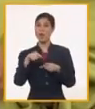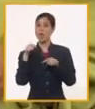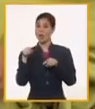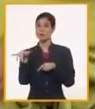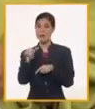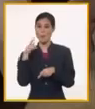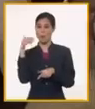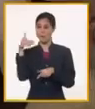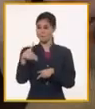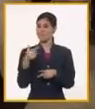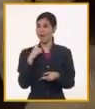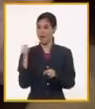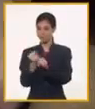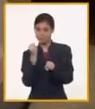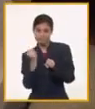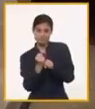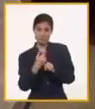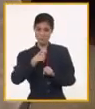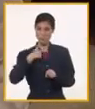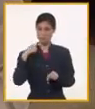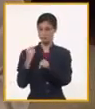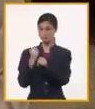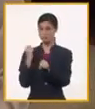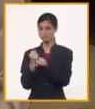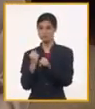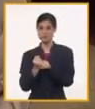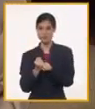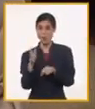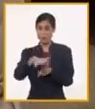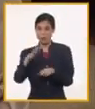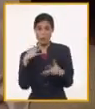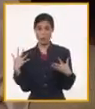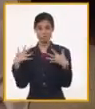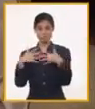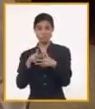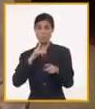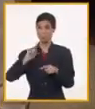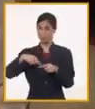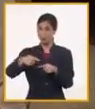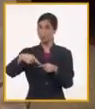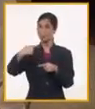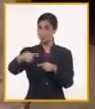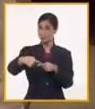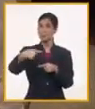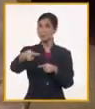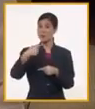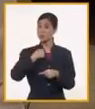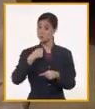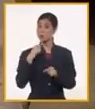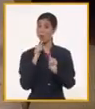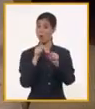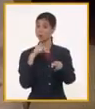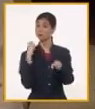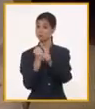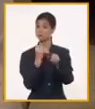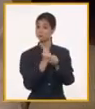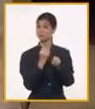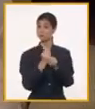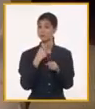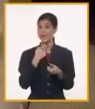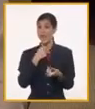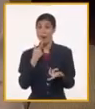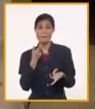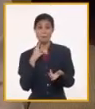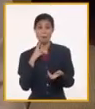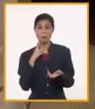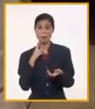caña y... Bueno, sí, no, eso era después. Eran movilizaciones. Era constante. Entonces, había que hacerlo esto un poco, porque